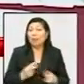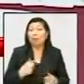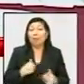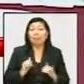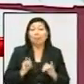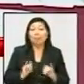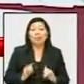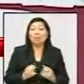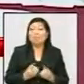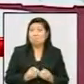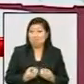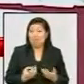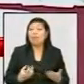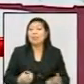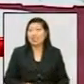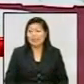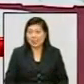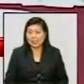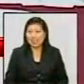tiene bastante